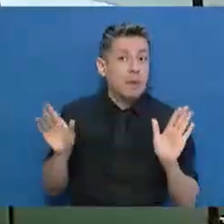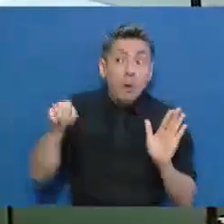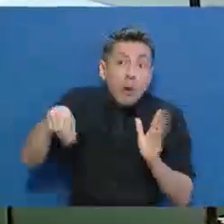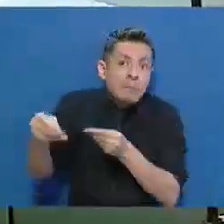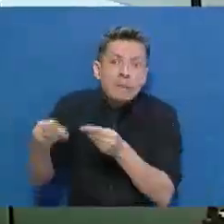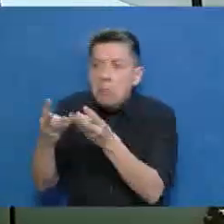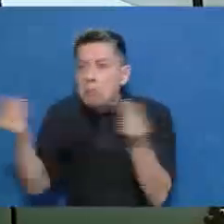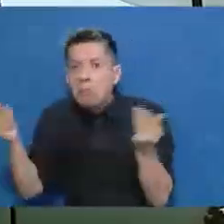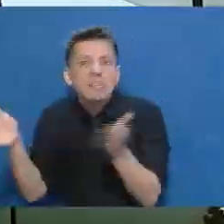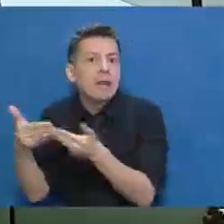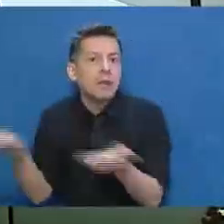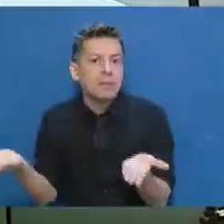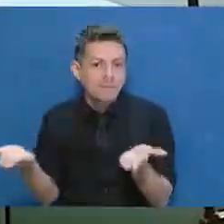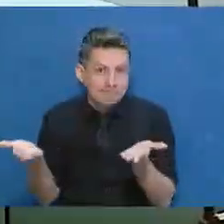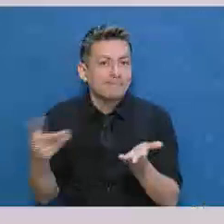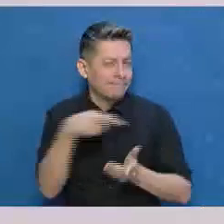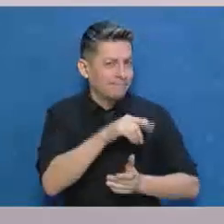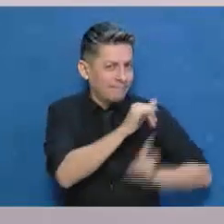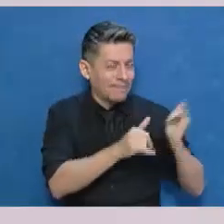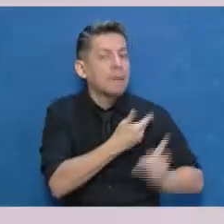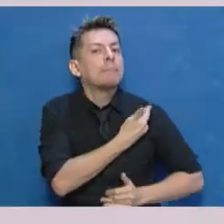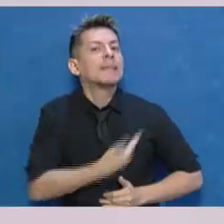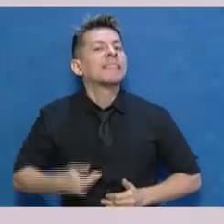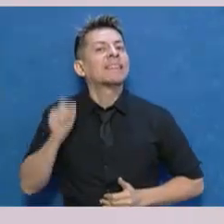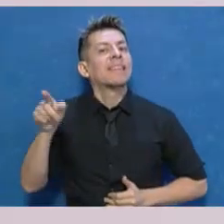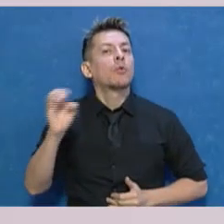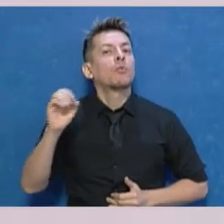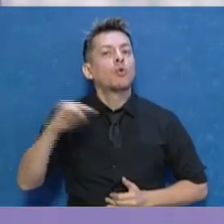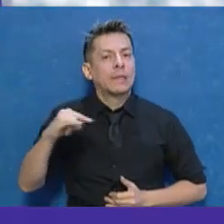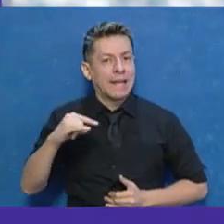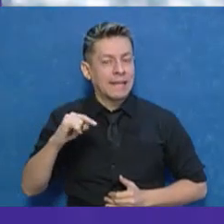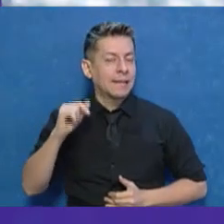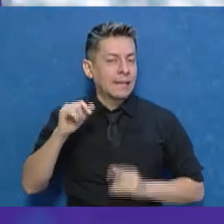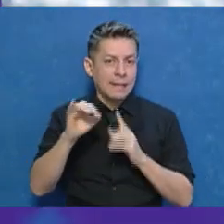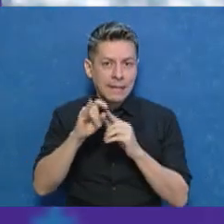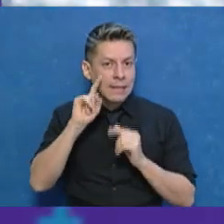funciona. Escuchamos a Carlos Quiroga, presidente de Gutiérrez Sport Club.